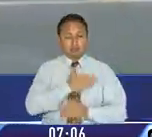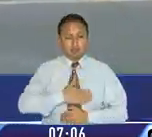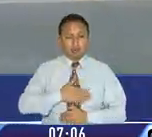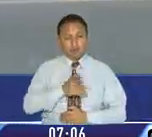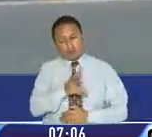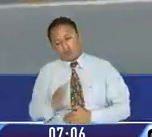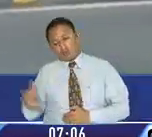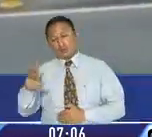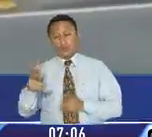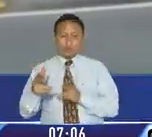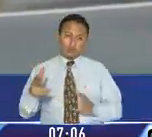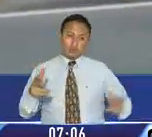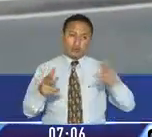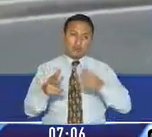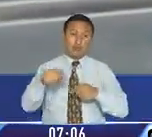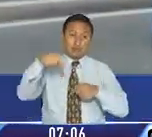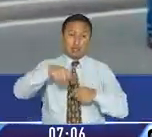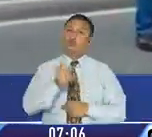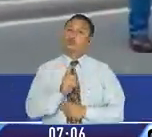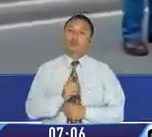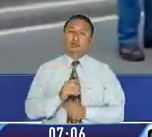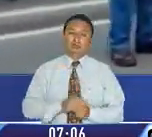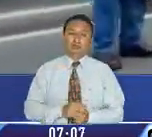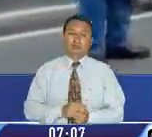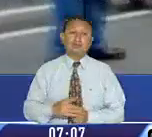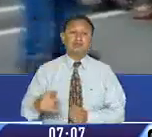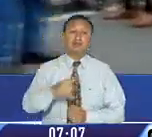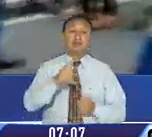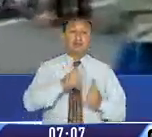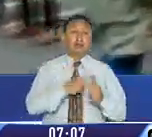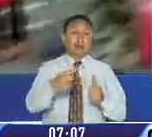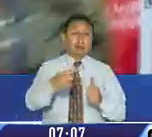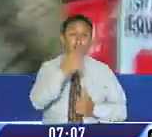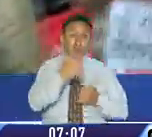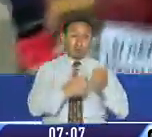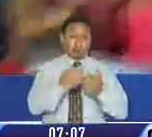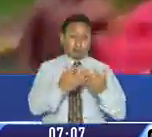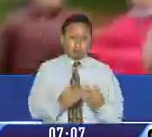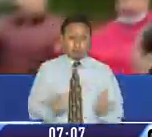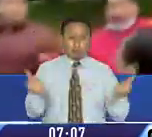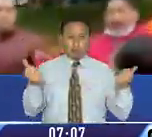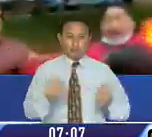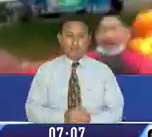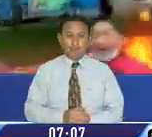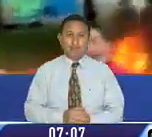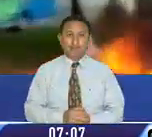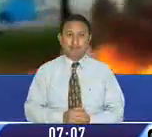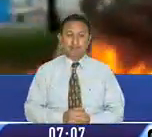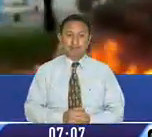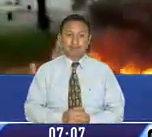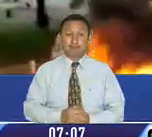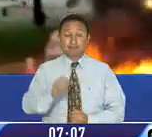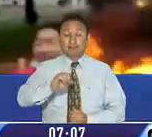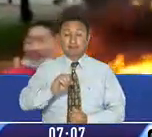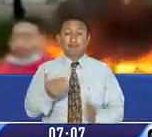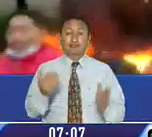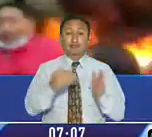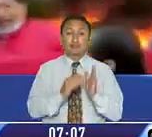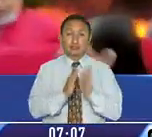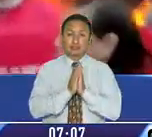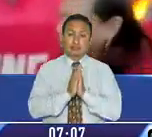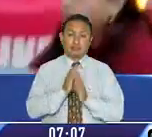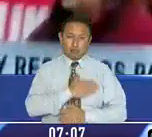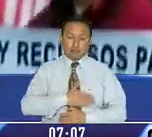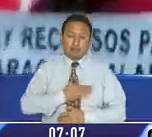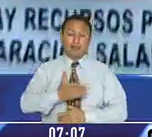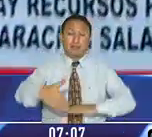evitar circular por esta arteria vial hasta que se levanten las protestas. Nuevamente les reiteramos, amigos televidentes, la